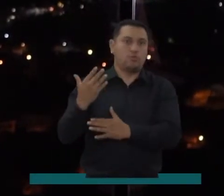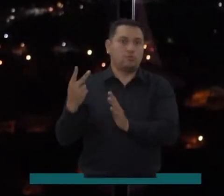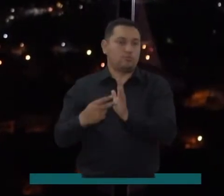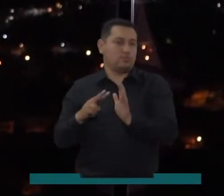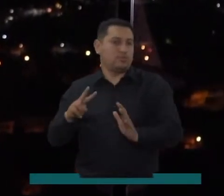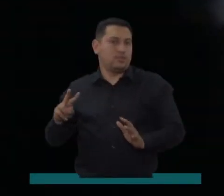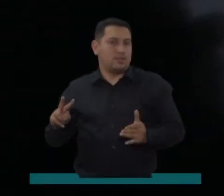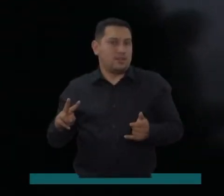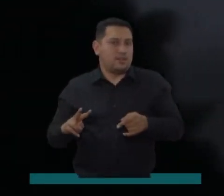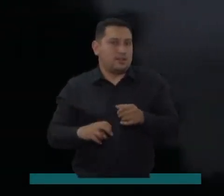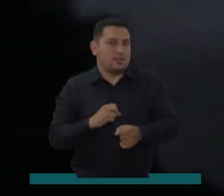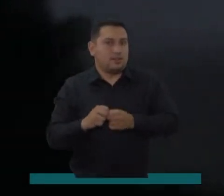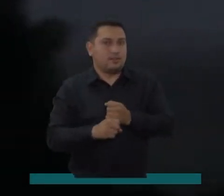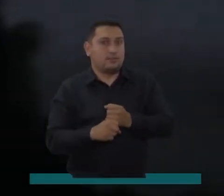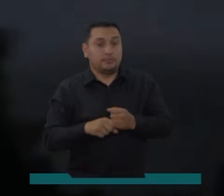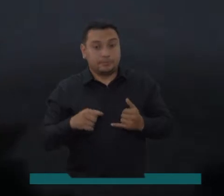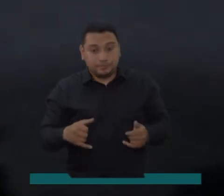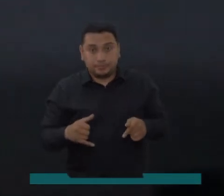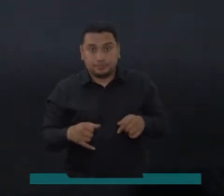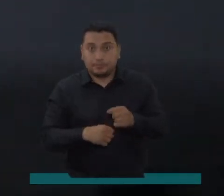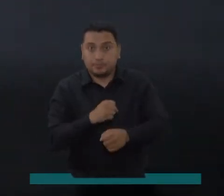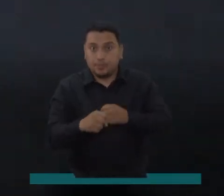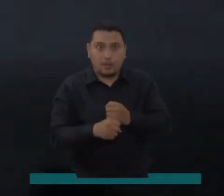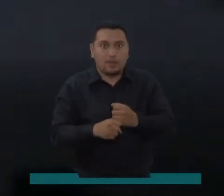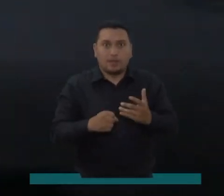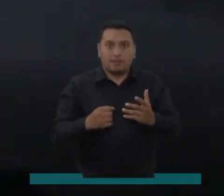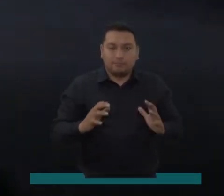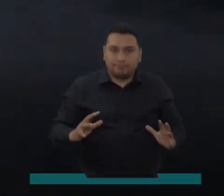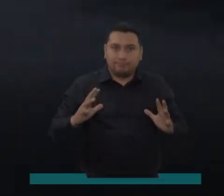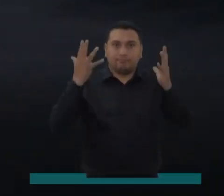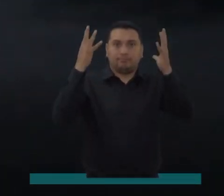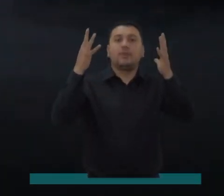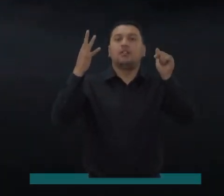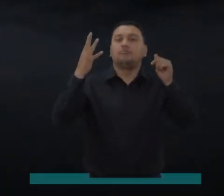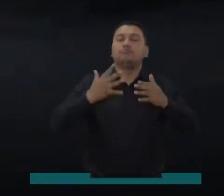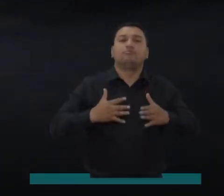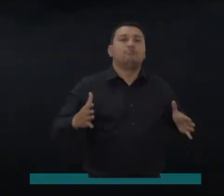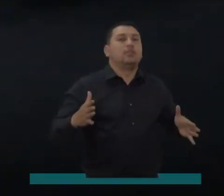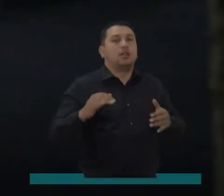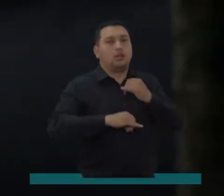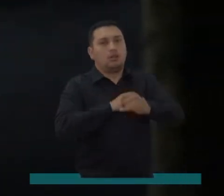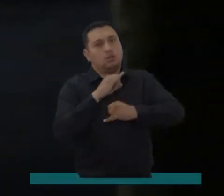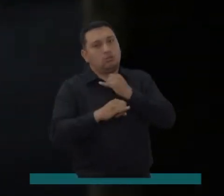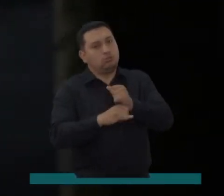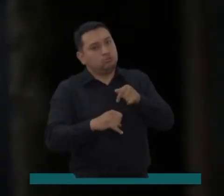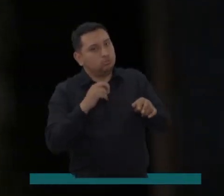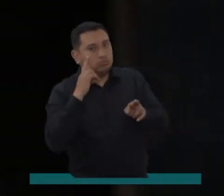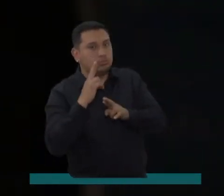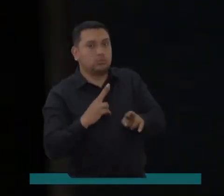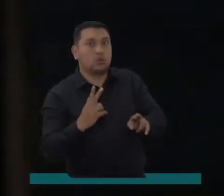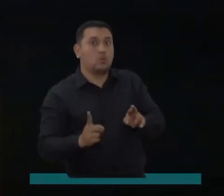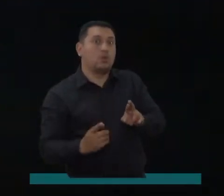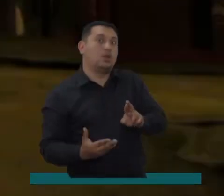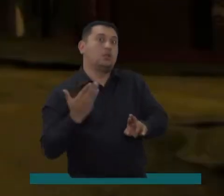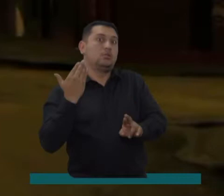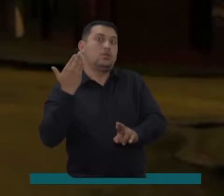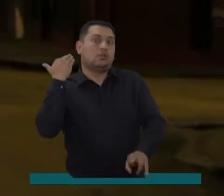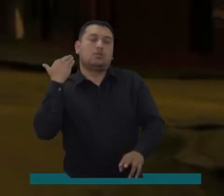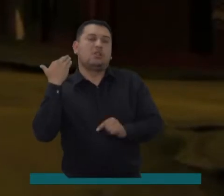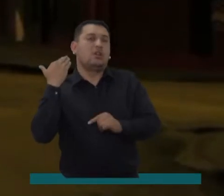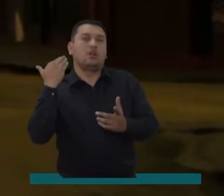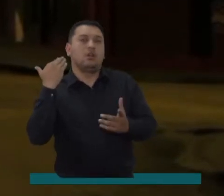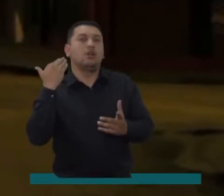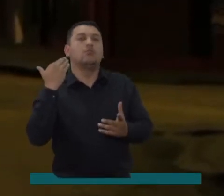este 2022. Este año el festival abrió sus puertas y debuta internacionalmente, ya que en sus anteriores versiones solo